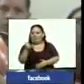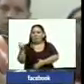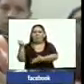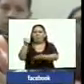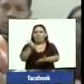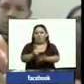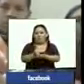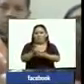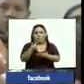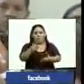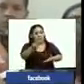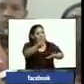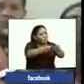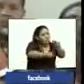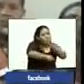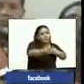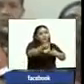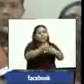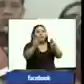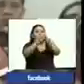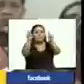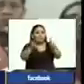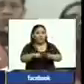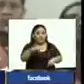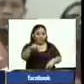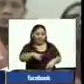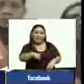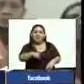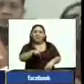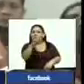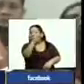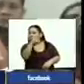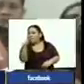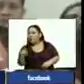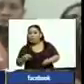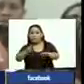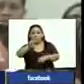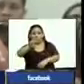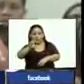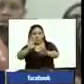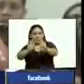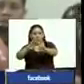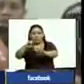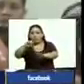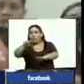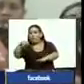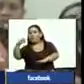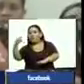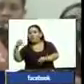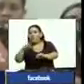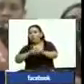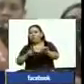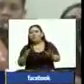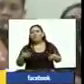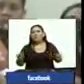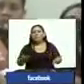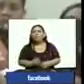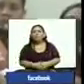a través de una transferencia corriente a las federaciones nacionales y 392 mil dólares vienen de